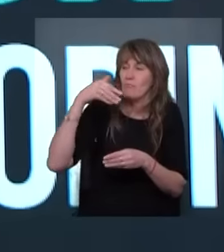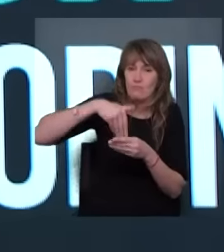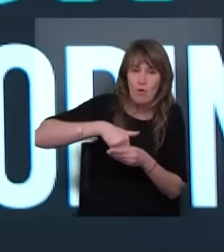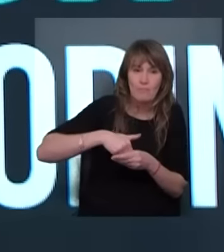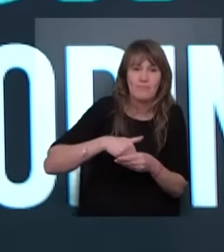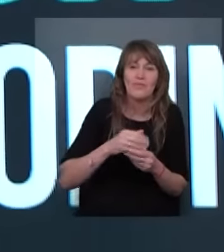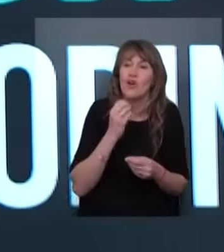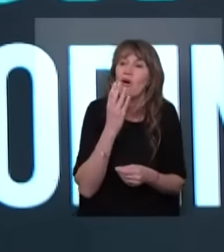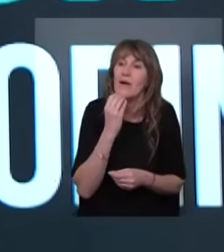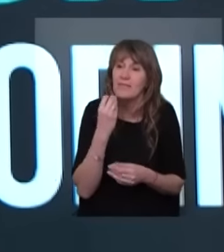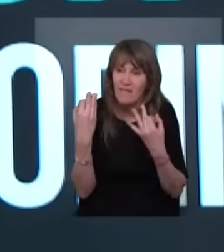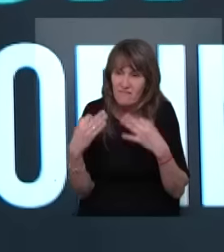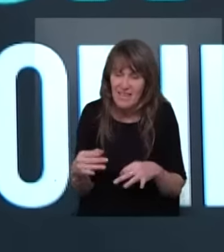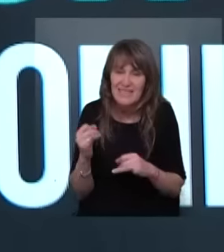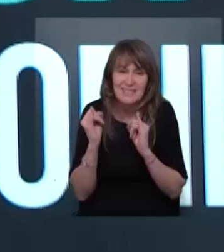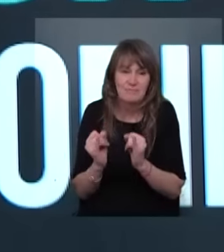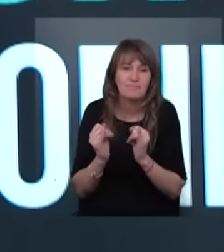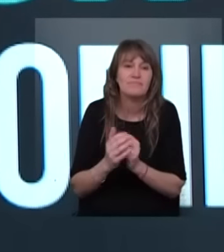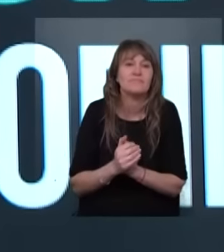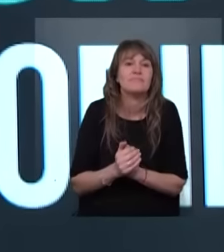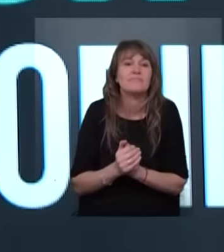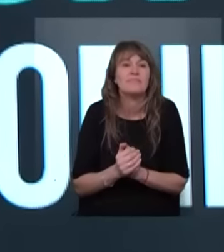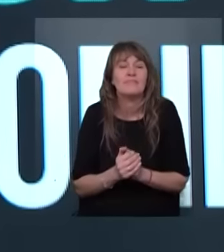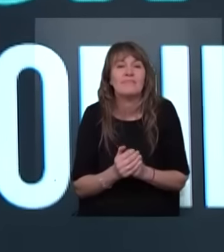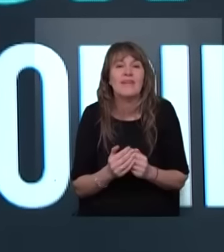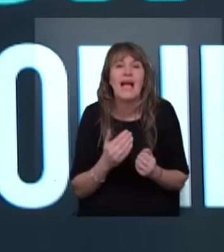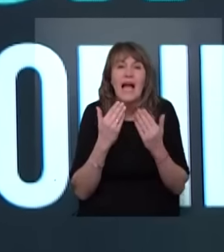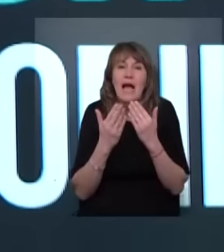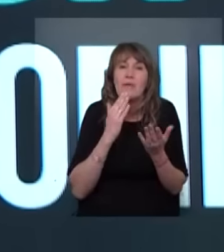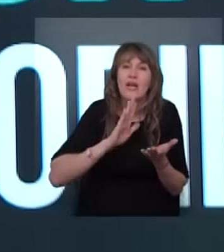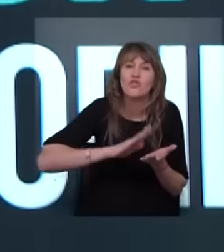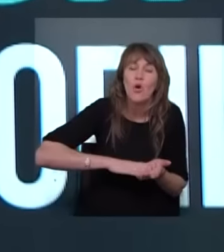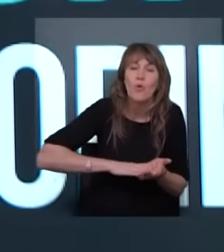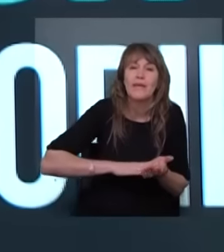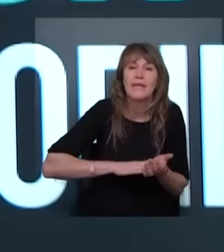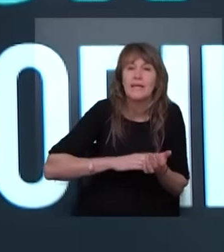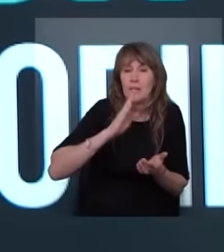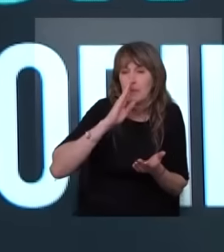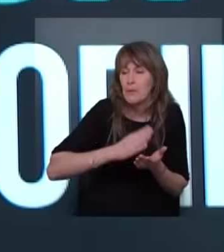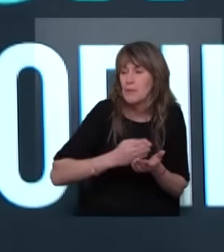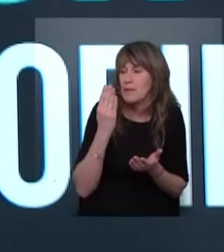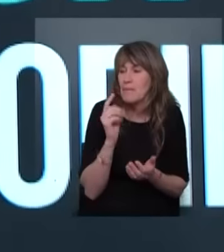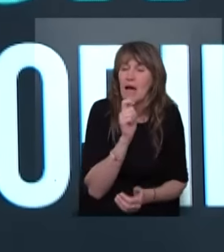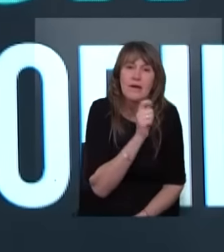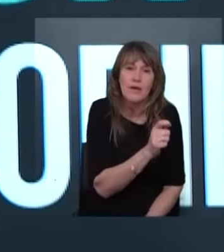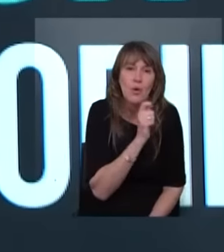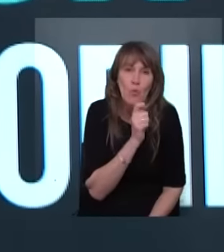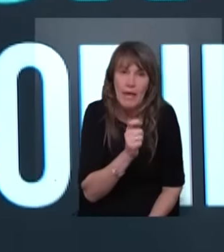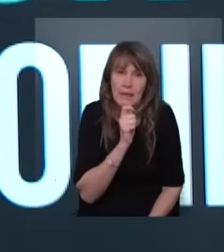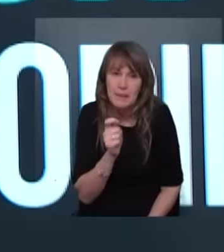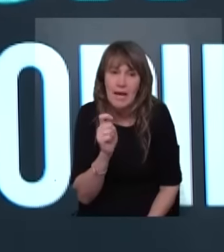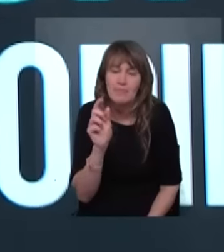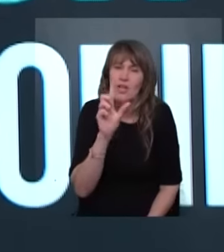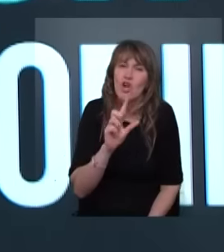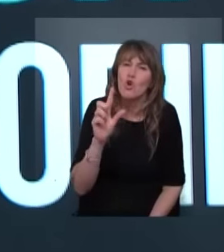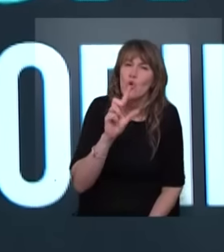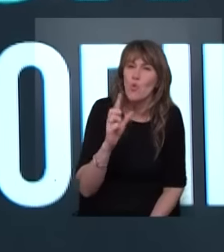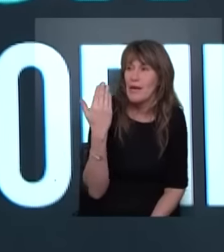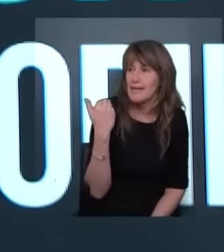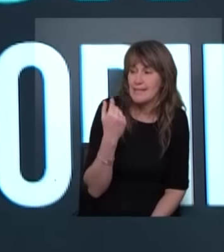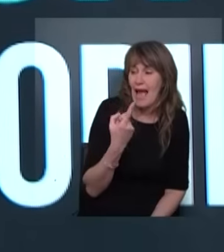Martín Buenas tardes Sí vamos a vamos a hablar de la última medición que hicimos la última encuesta que hicimos entre este lunes y ayer